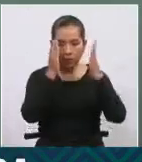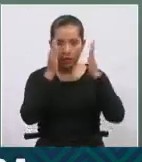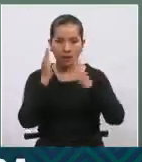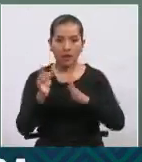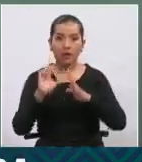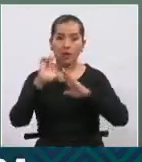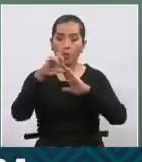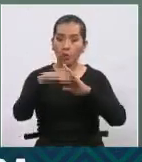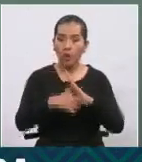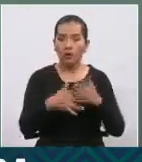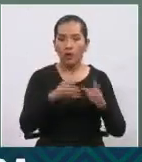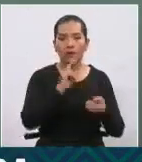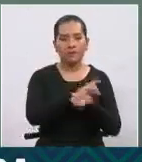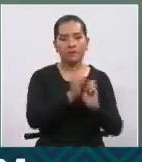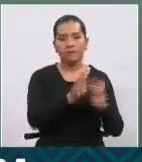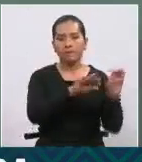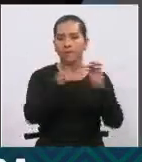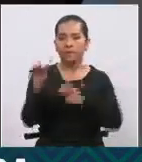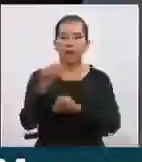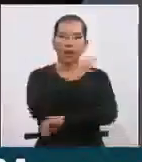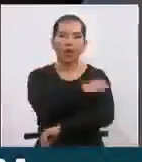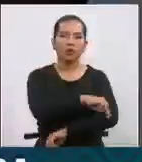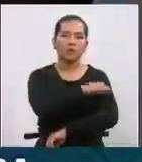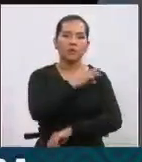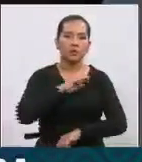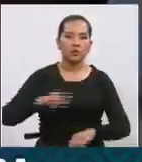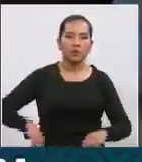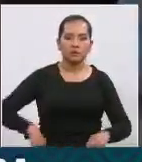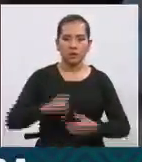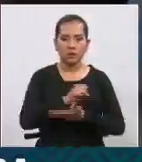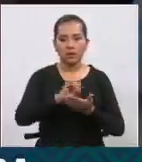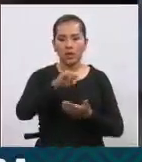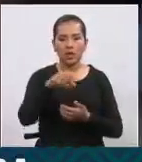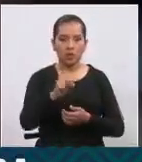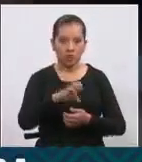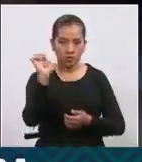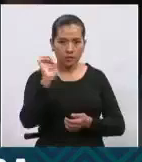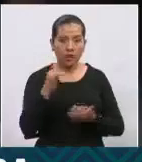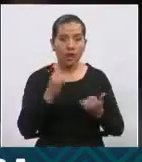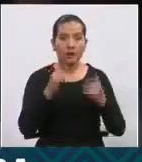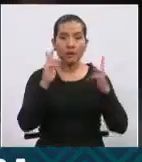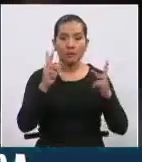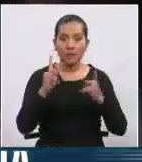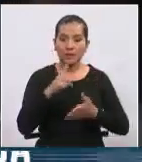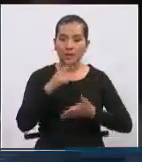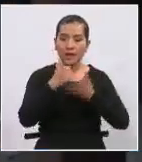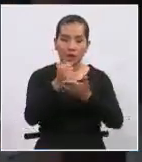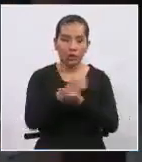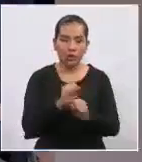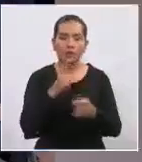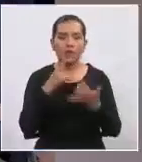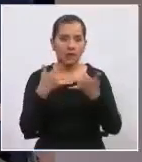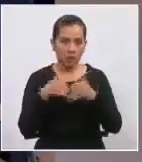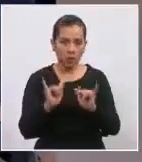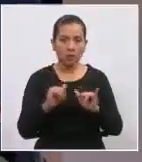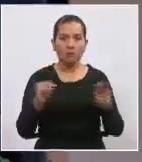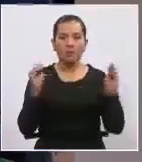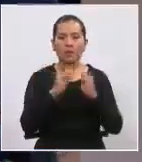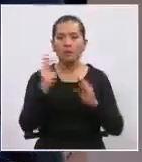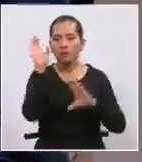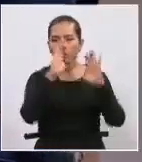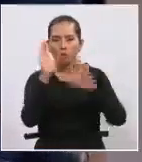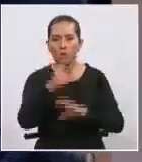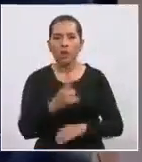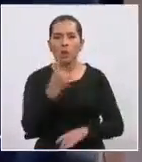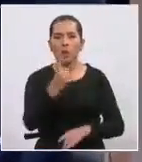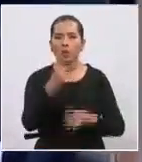luego trasladarlos al hospital del municipio de San José. Los rescatistas aún se encuentran en el lugar, en búsqueda de un comunario